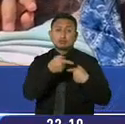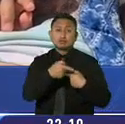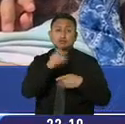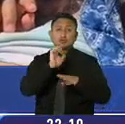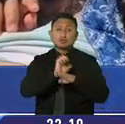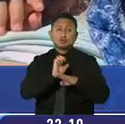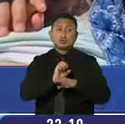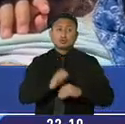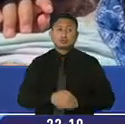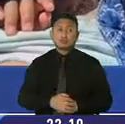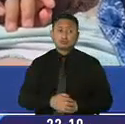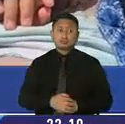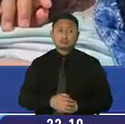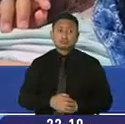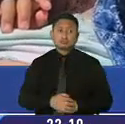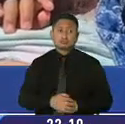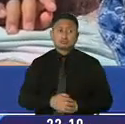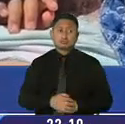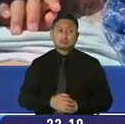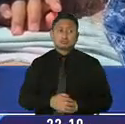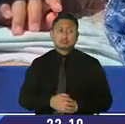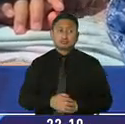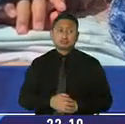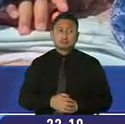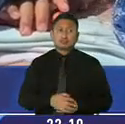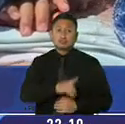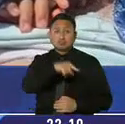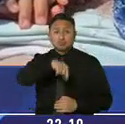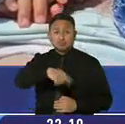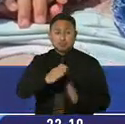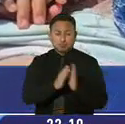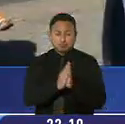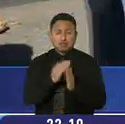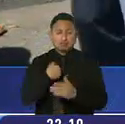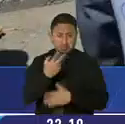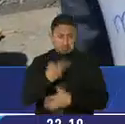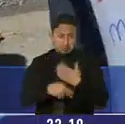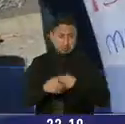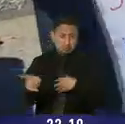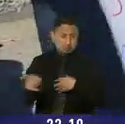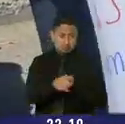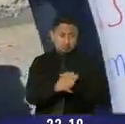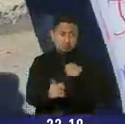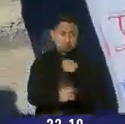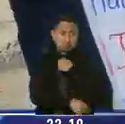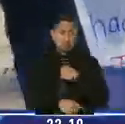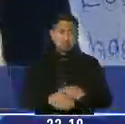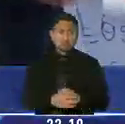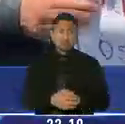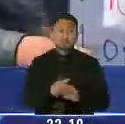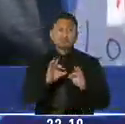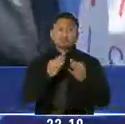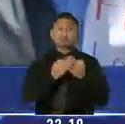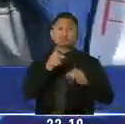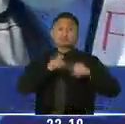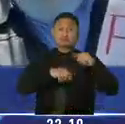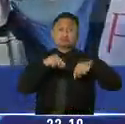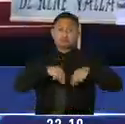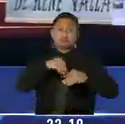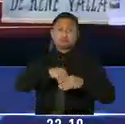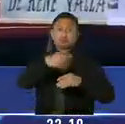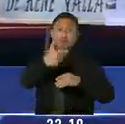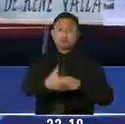sociedad. Vengo a pedir justicia por mis hijos. Familiares y amigos del taxista se apostaron en las afueras del